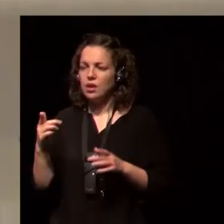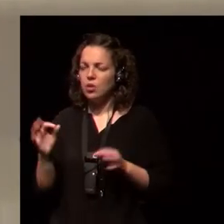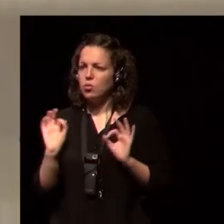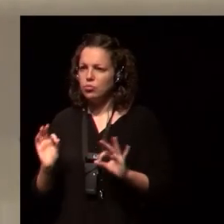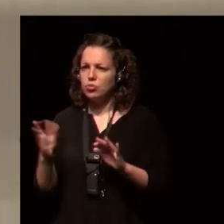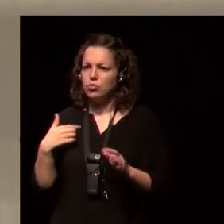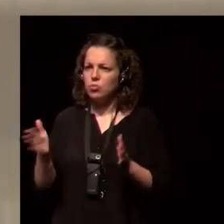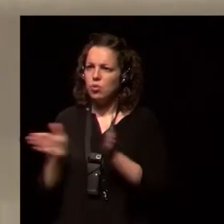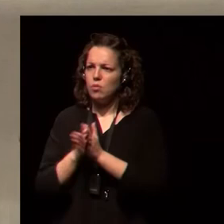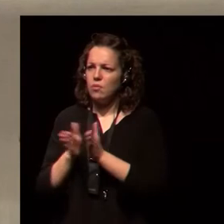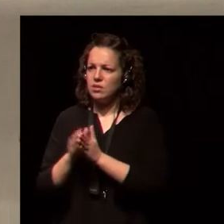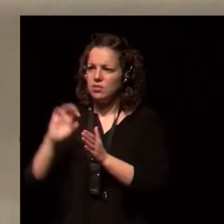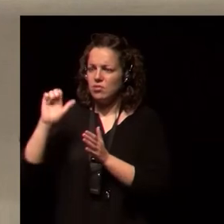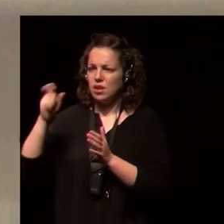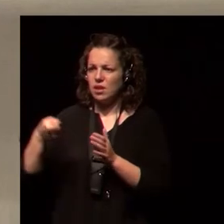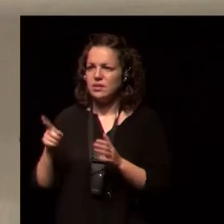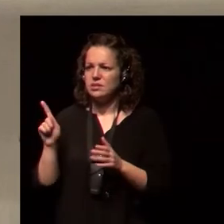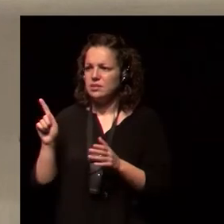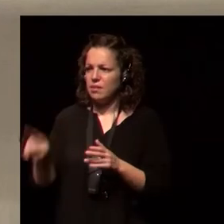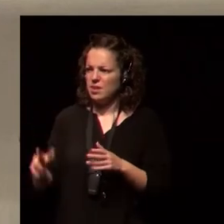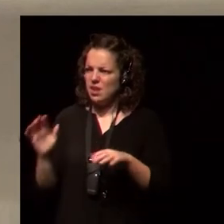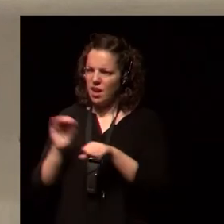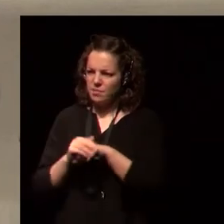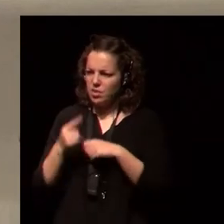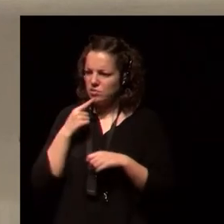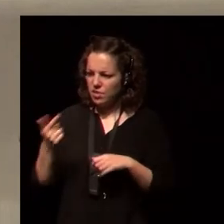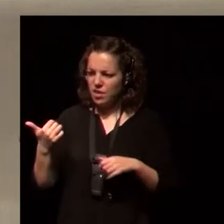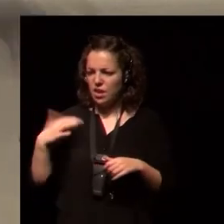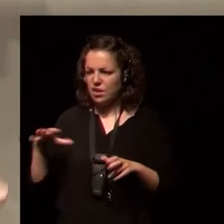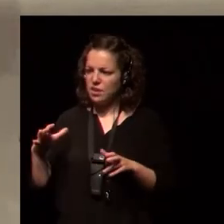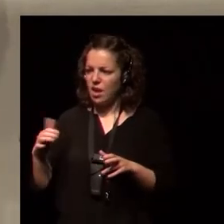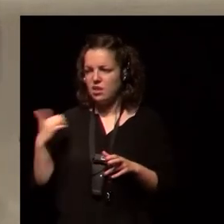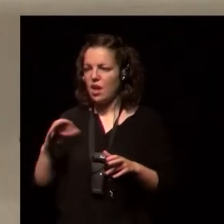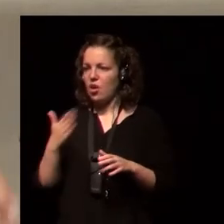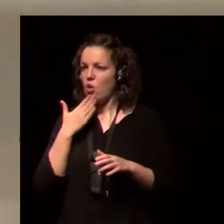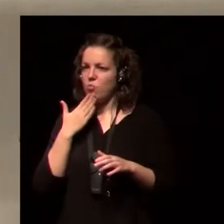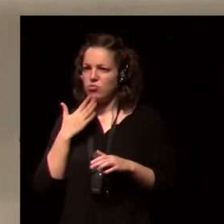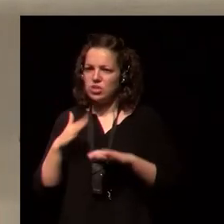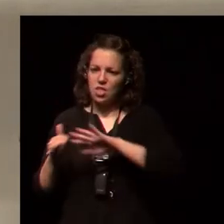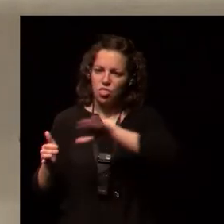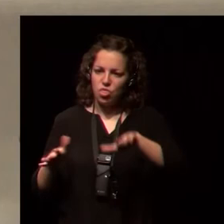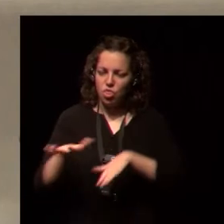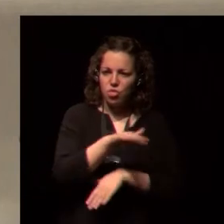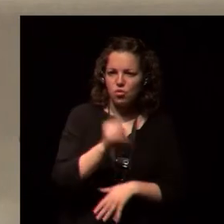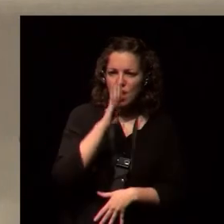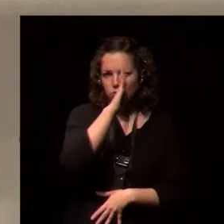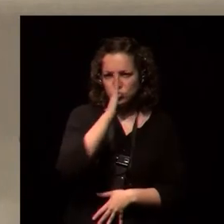compañeros y amigos dicen que ya te has pasado al lado oscuro, y es muy doloroso